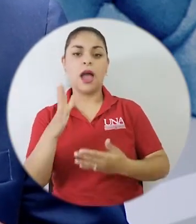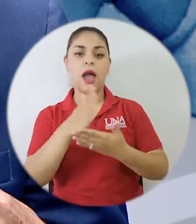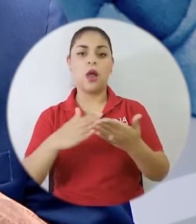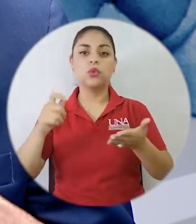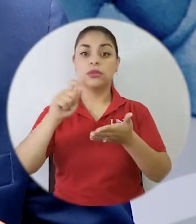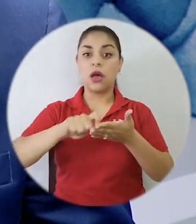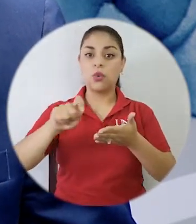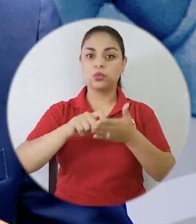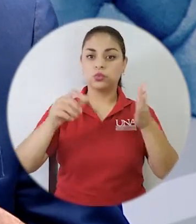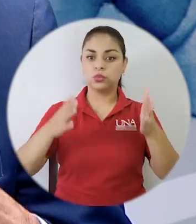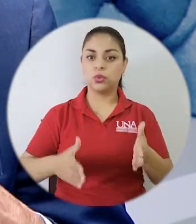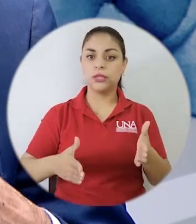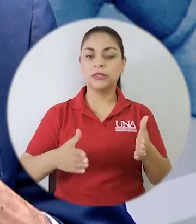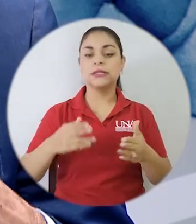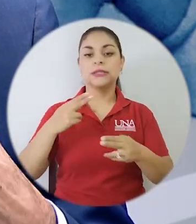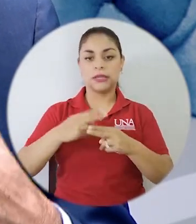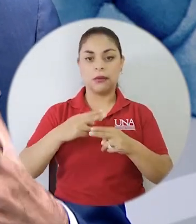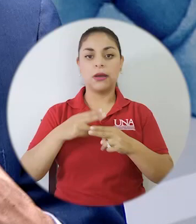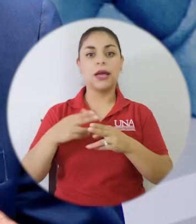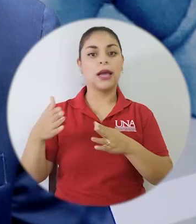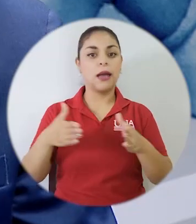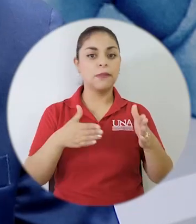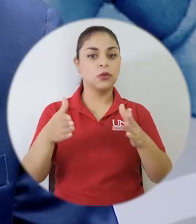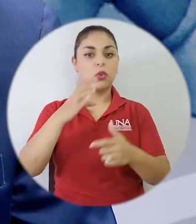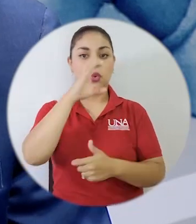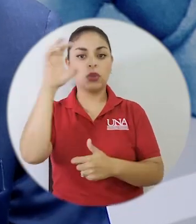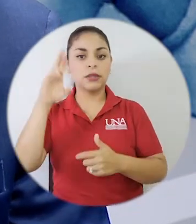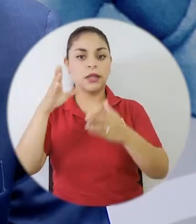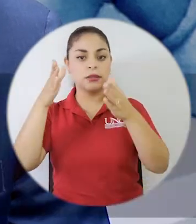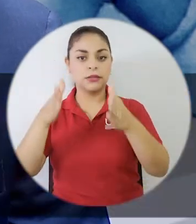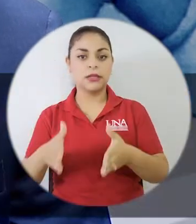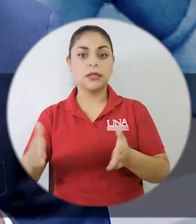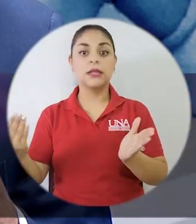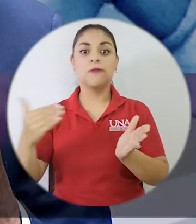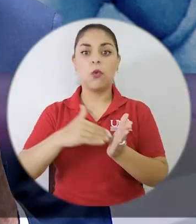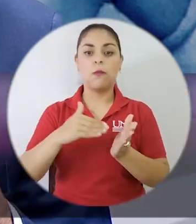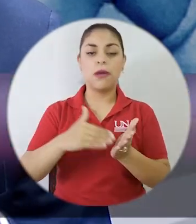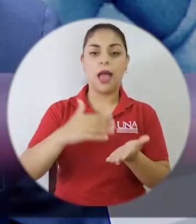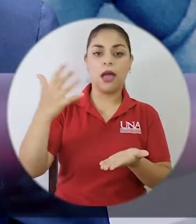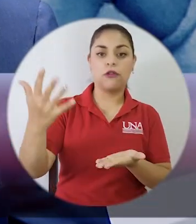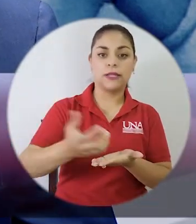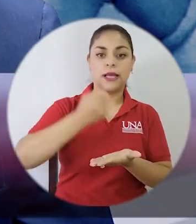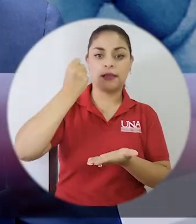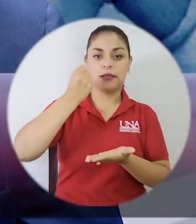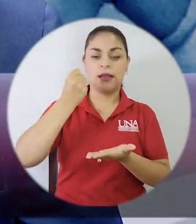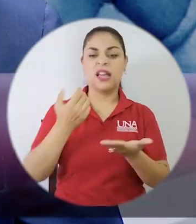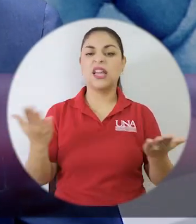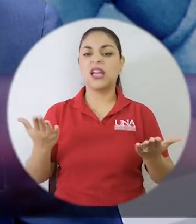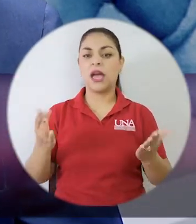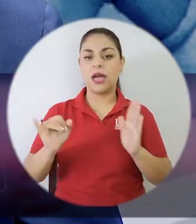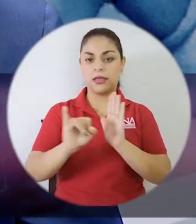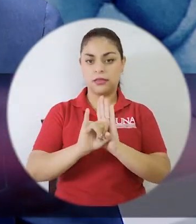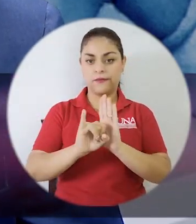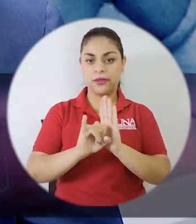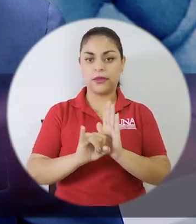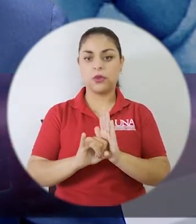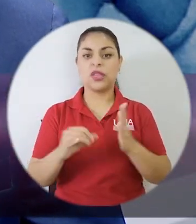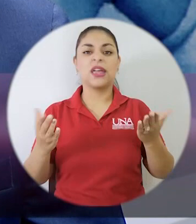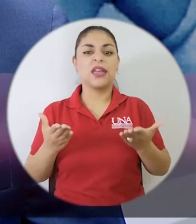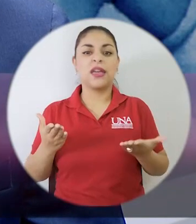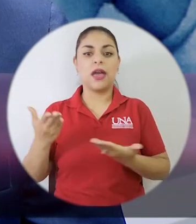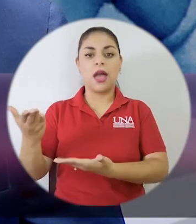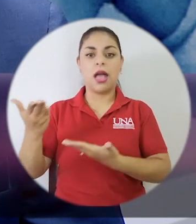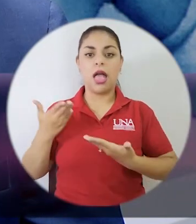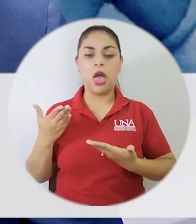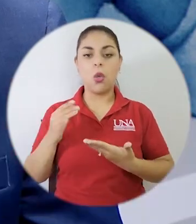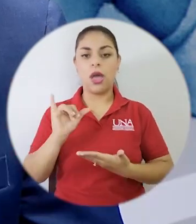que algunos autores han denominado el camino costarricense, Sí. y volver a rescatar qué es lo que nos ha identificado, qué es lo que